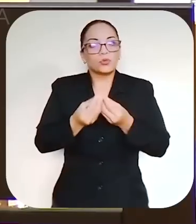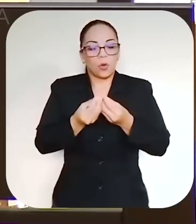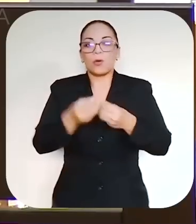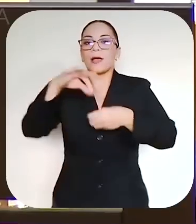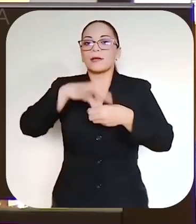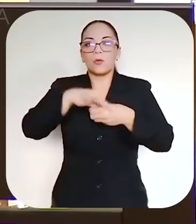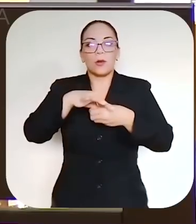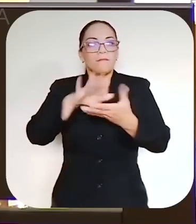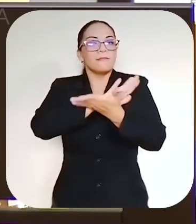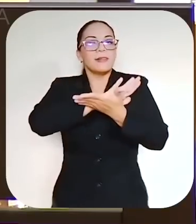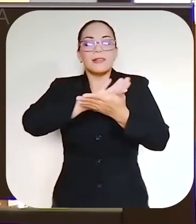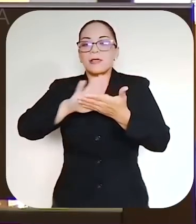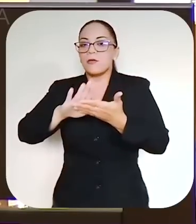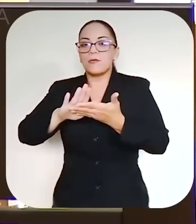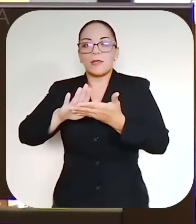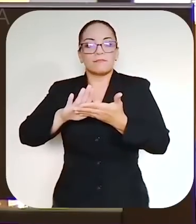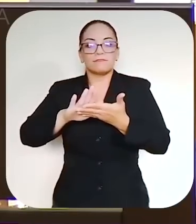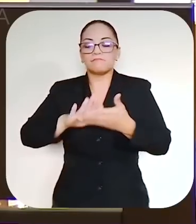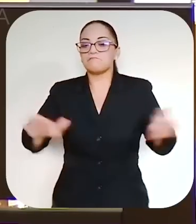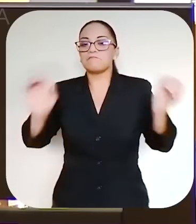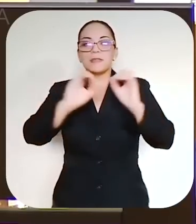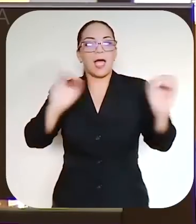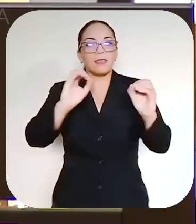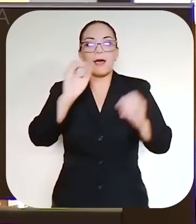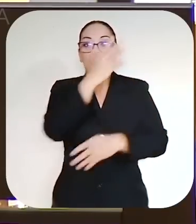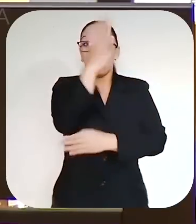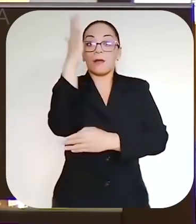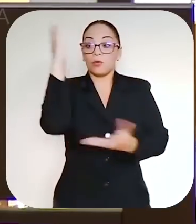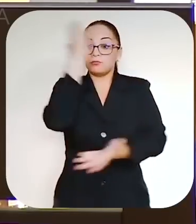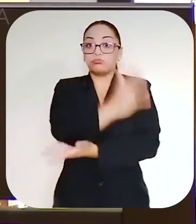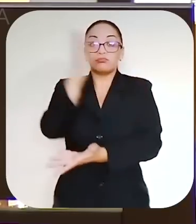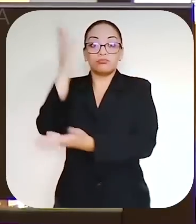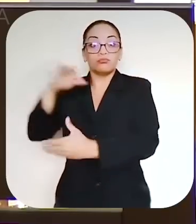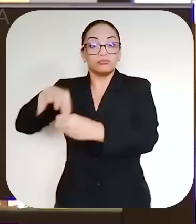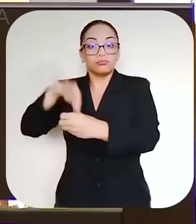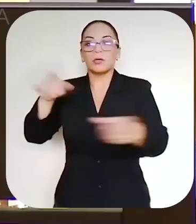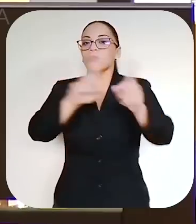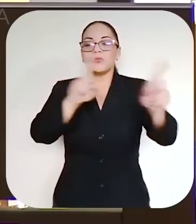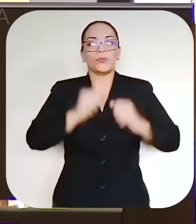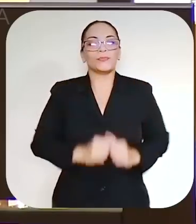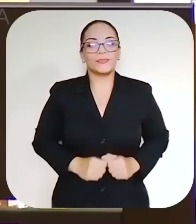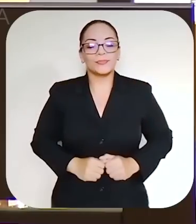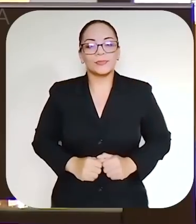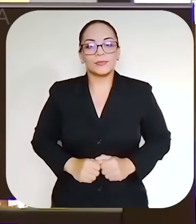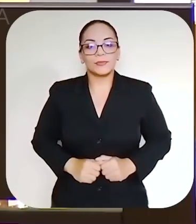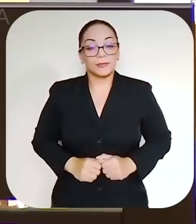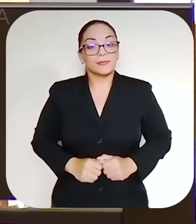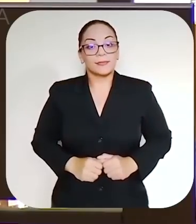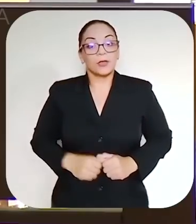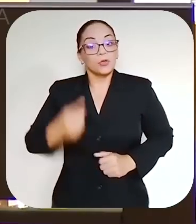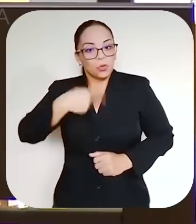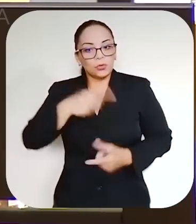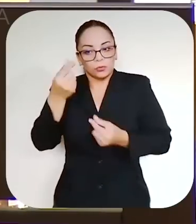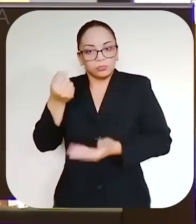producción agrícola libre de toda deforestación y como consecuencia